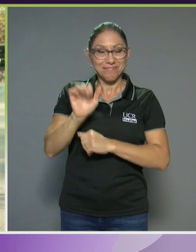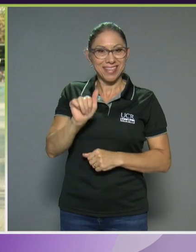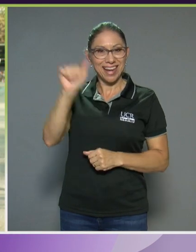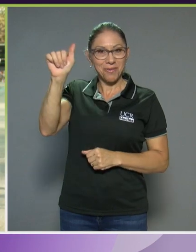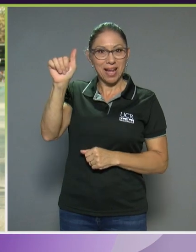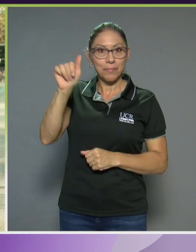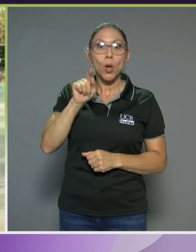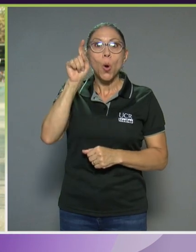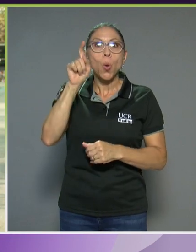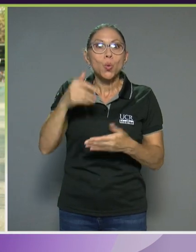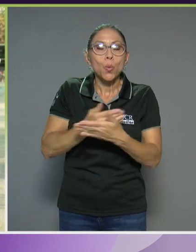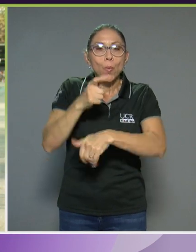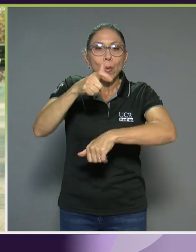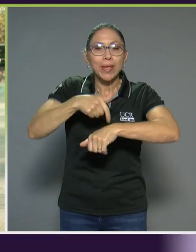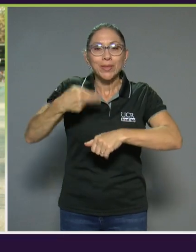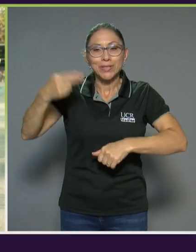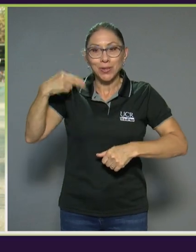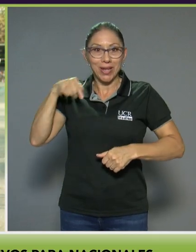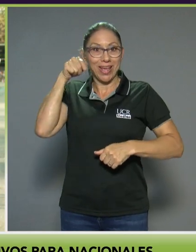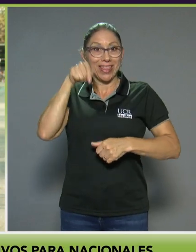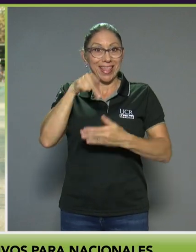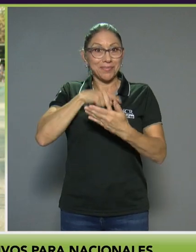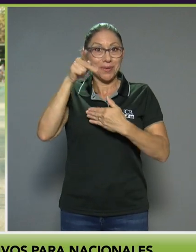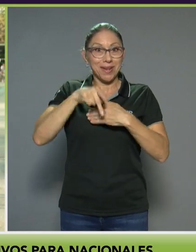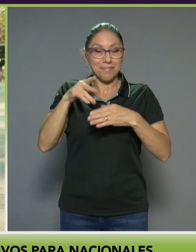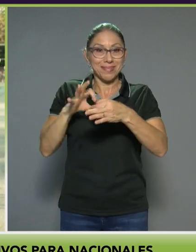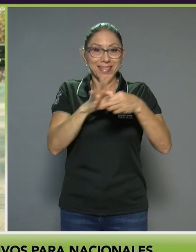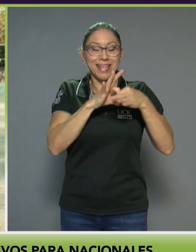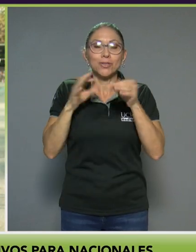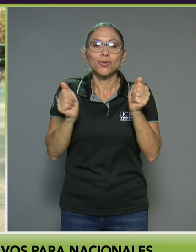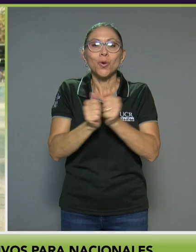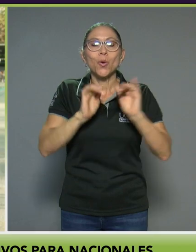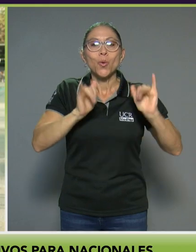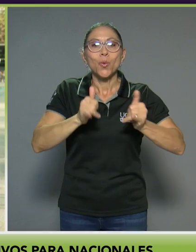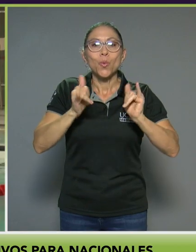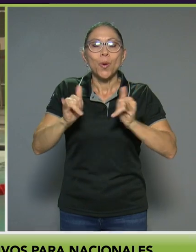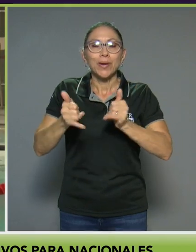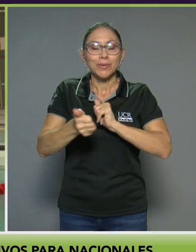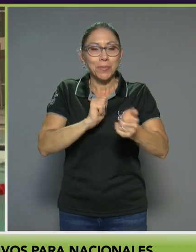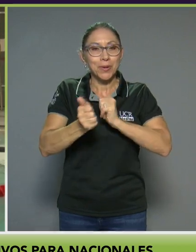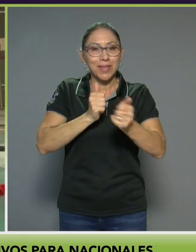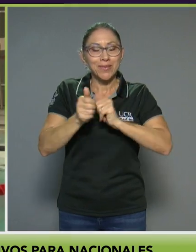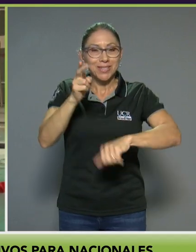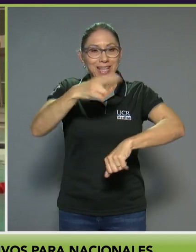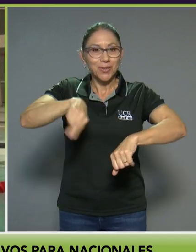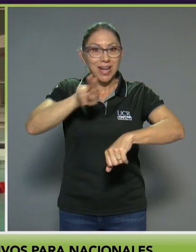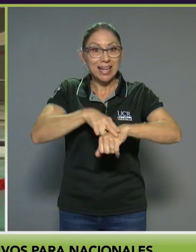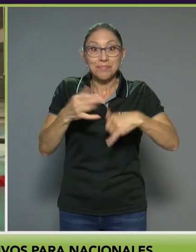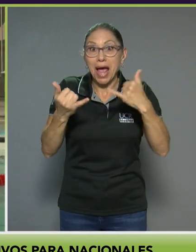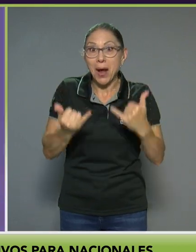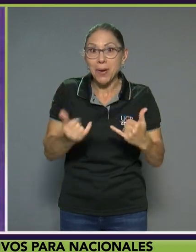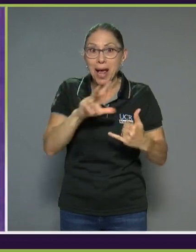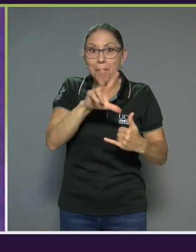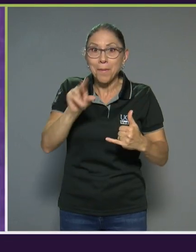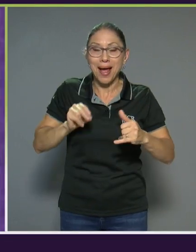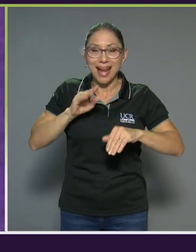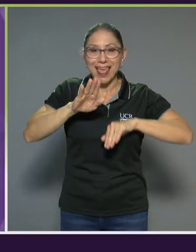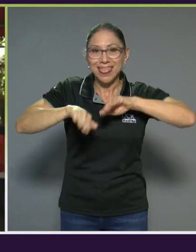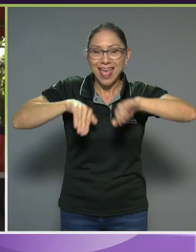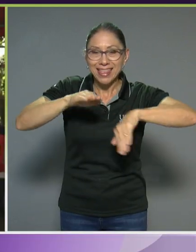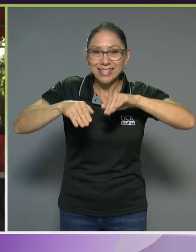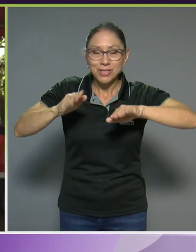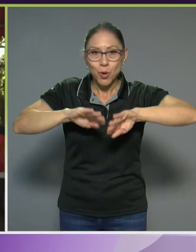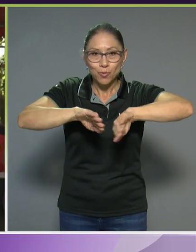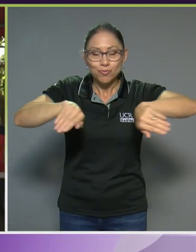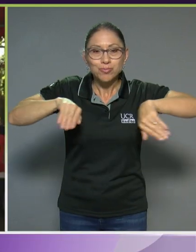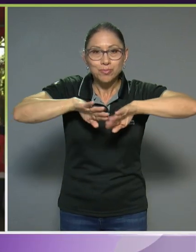momento histórico de esta cobertura de nexos de los Juegos Deportivos Nacionales pues es el debut de la paranatación. Me